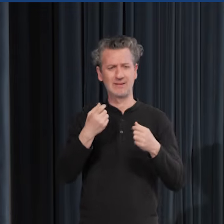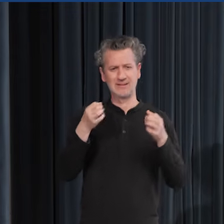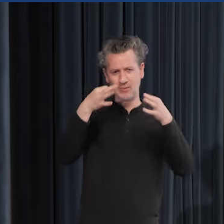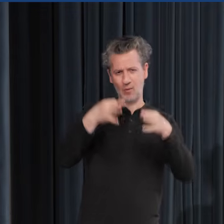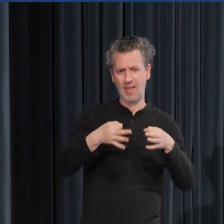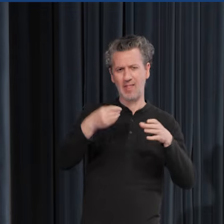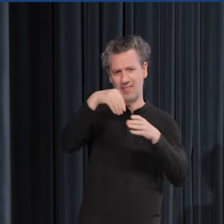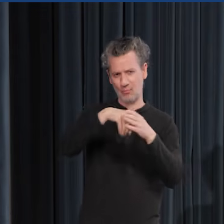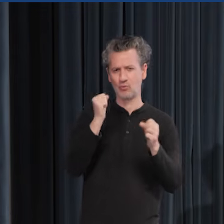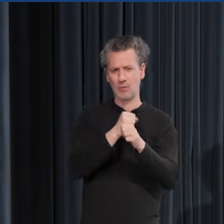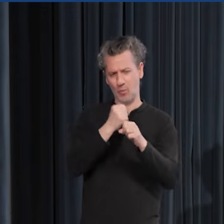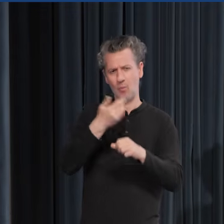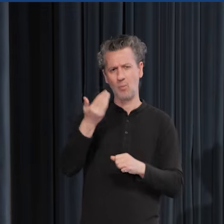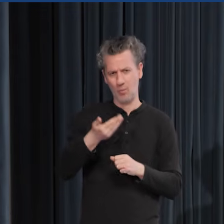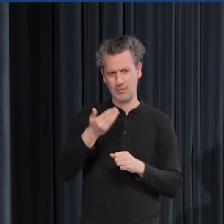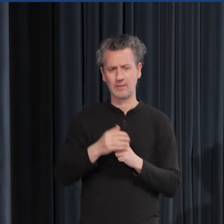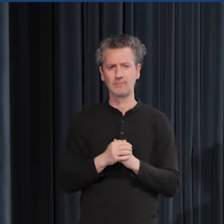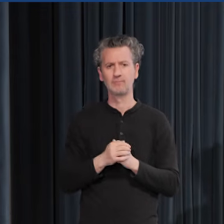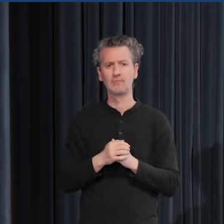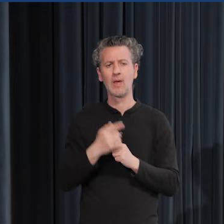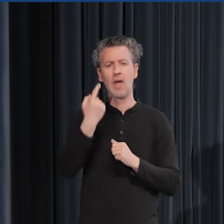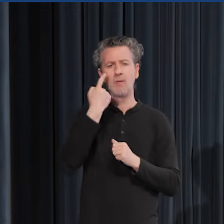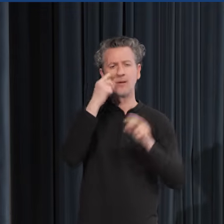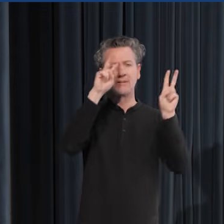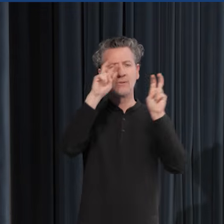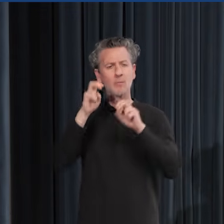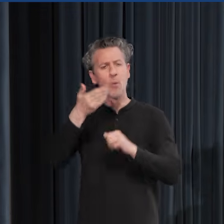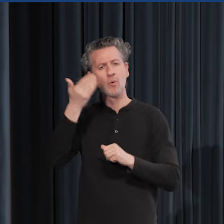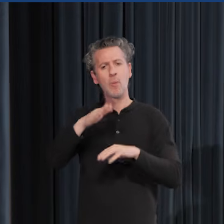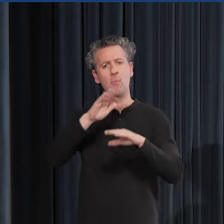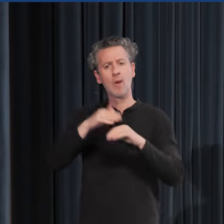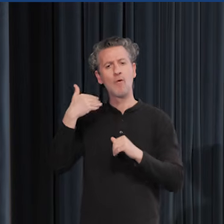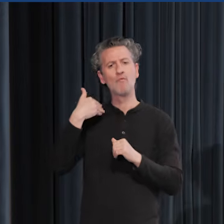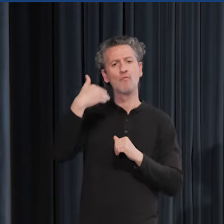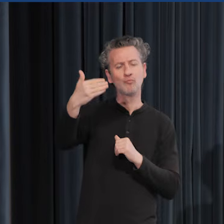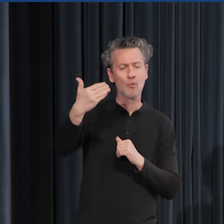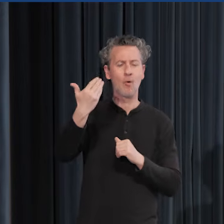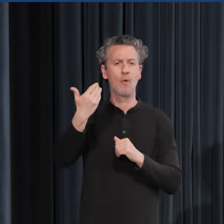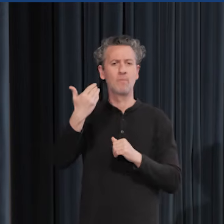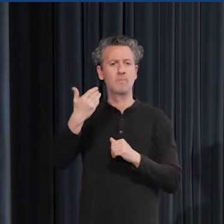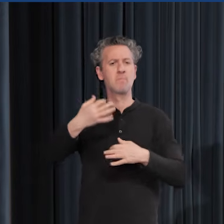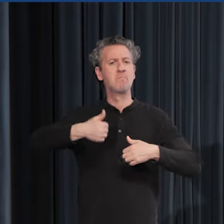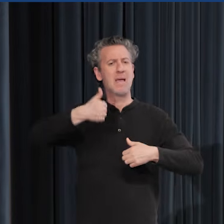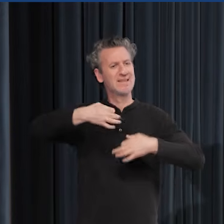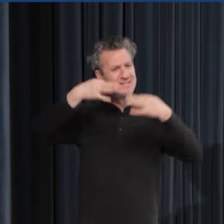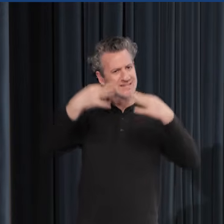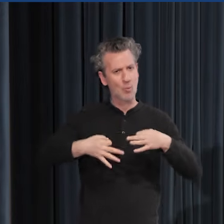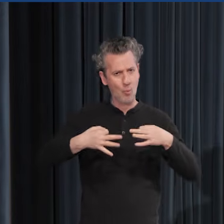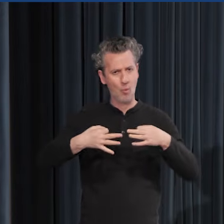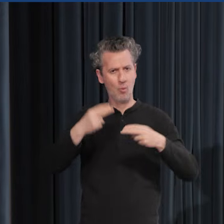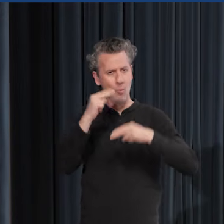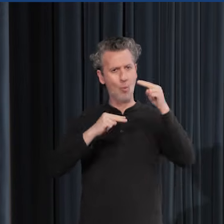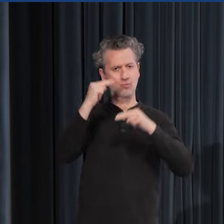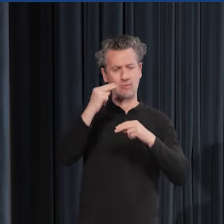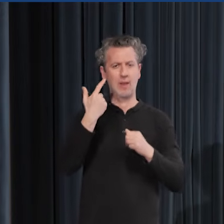identificar las claves que nos van a ayudar a construir un futuro más seguro, teniendo en cuenta estos retos a